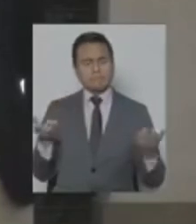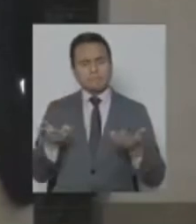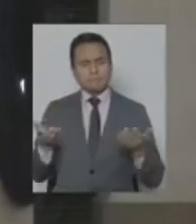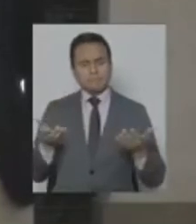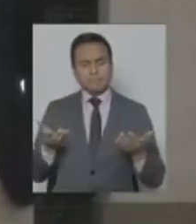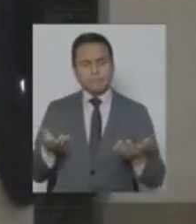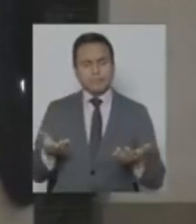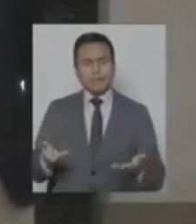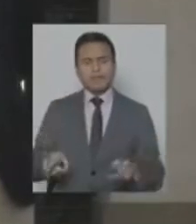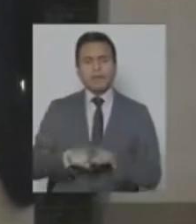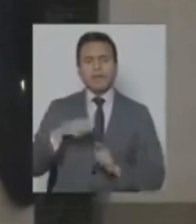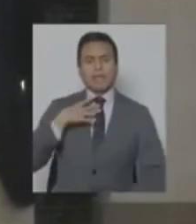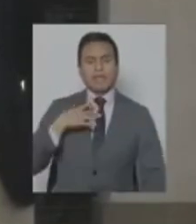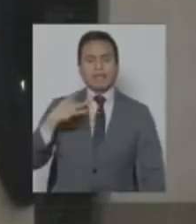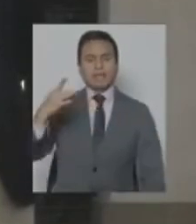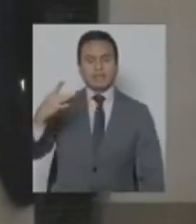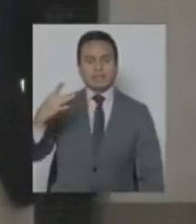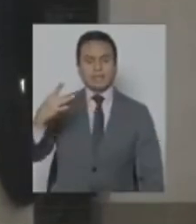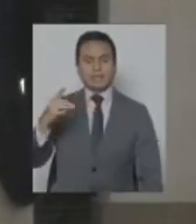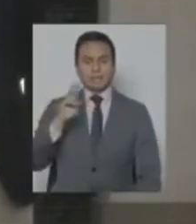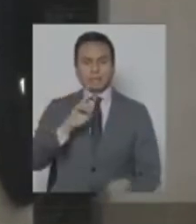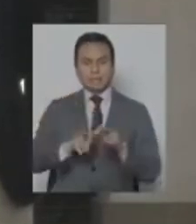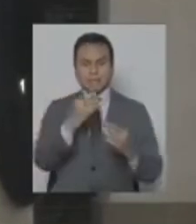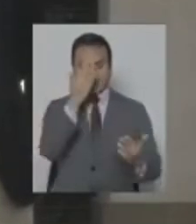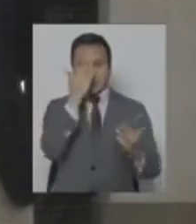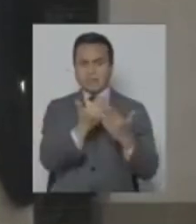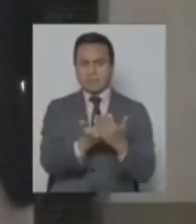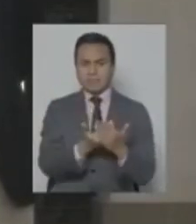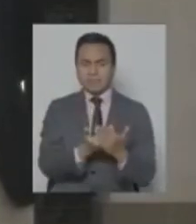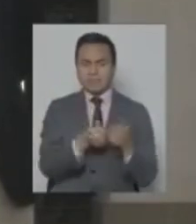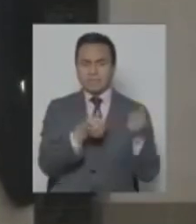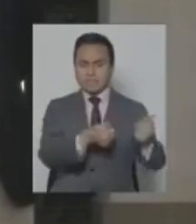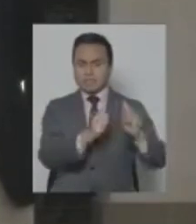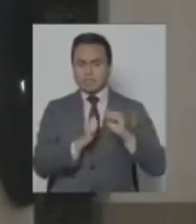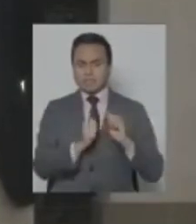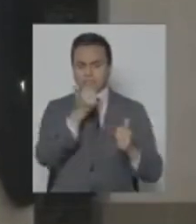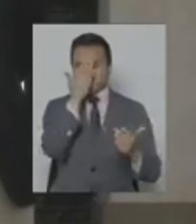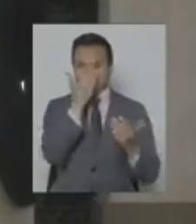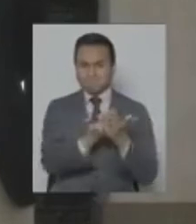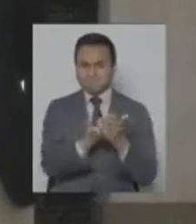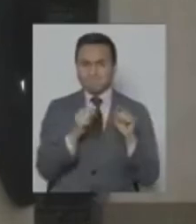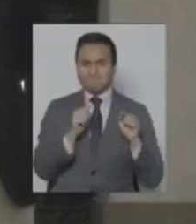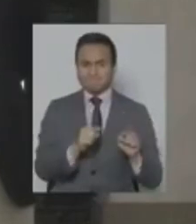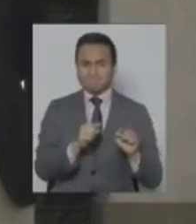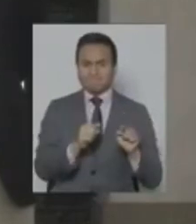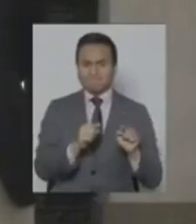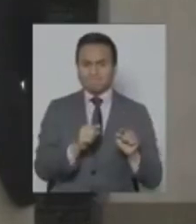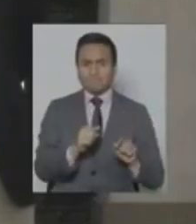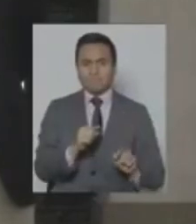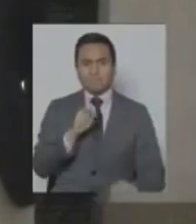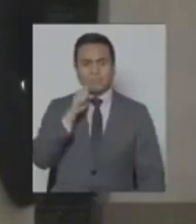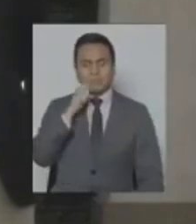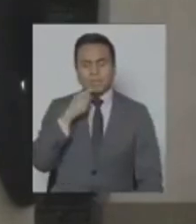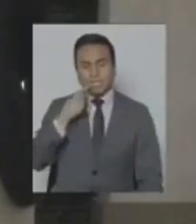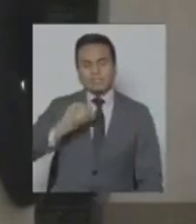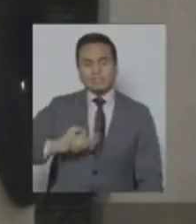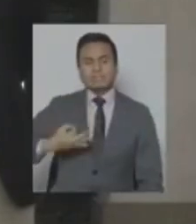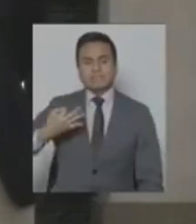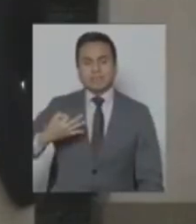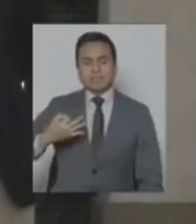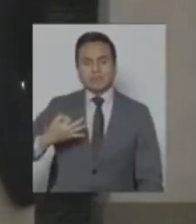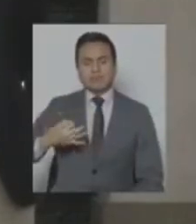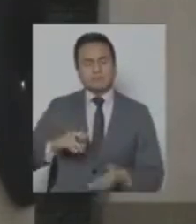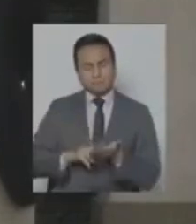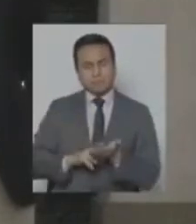verme eres para enfrentar este desafío siendo sincero por